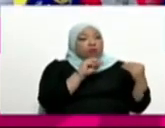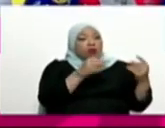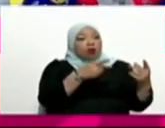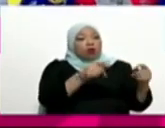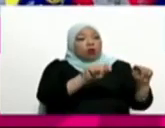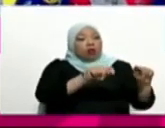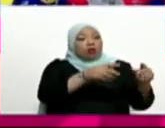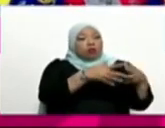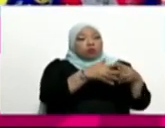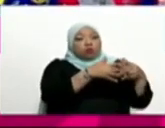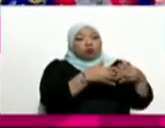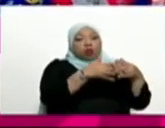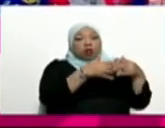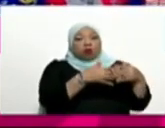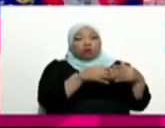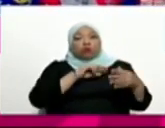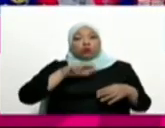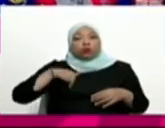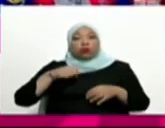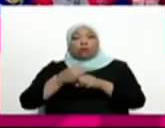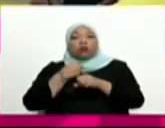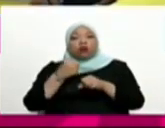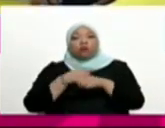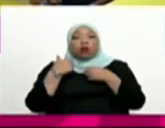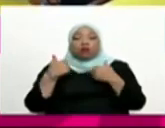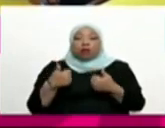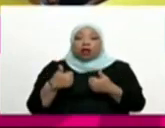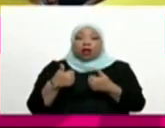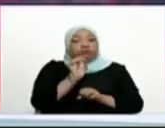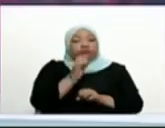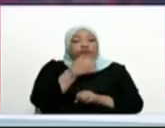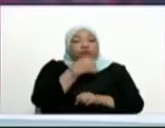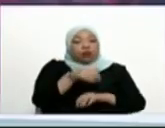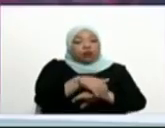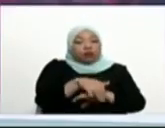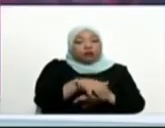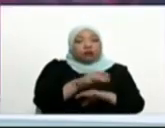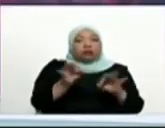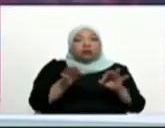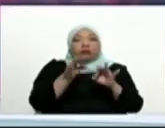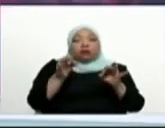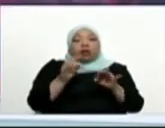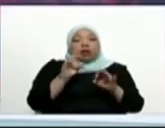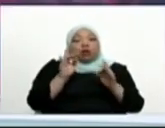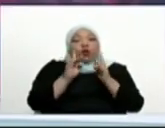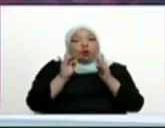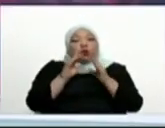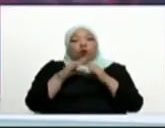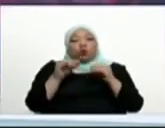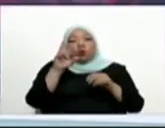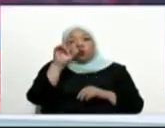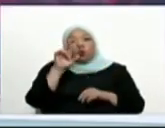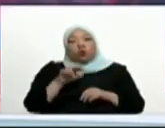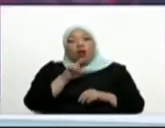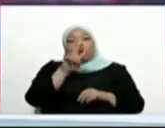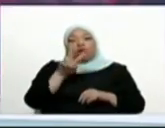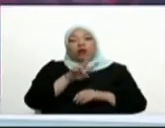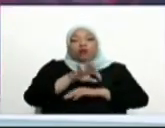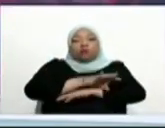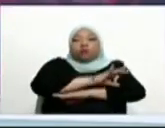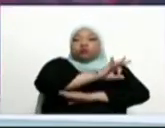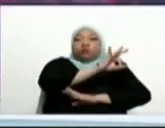estamos trabajando en serio, muy en serio. Nosotros estamos allí todos los días, las 24 horas del